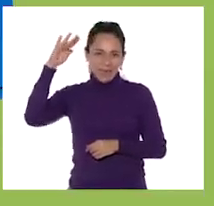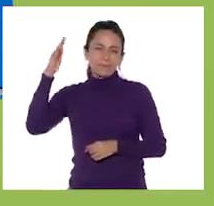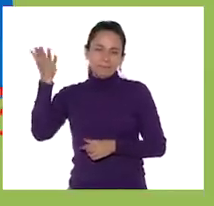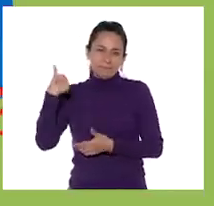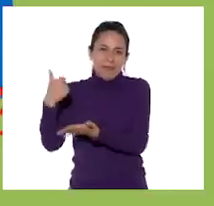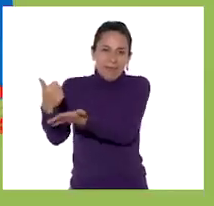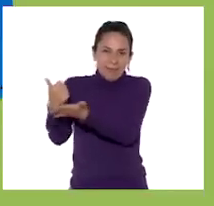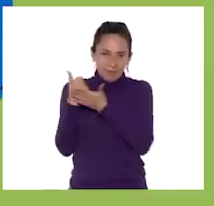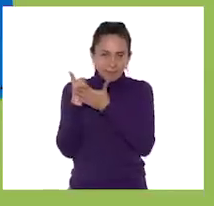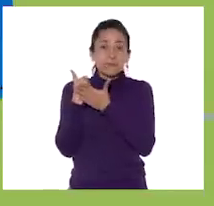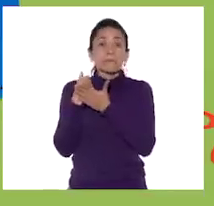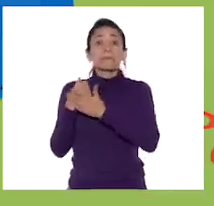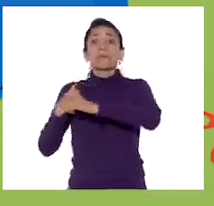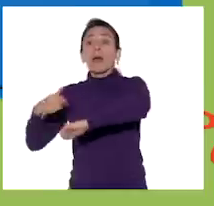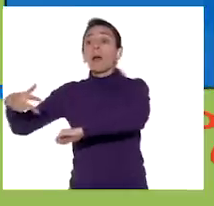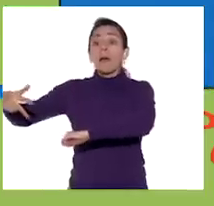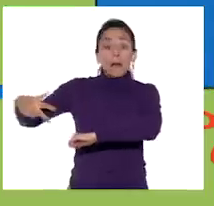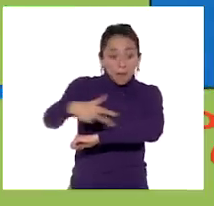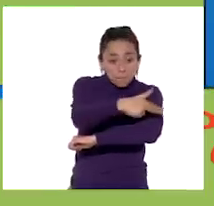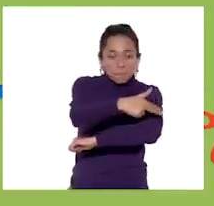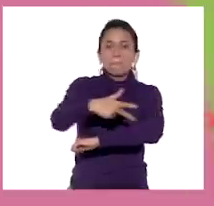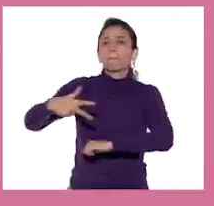las líneas marcadas.